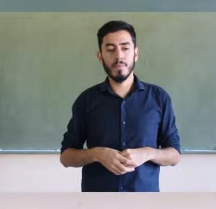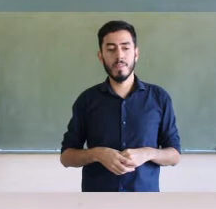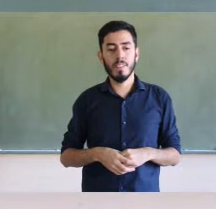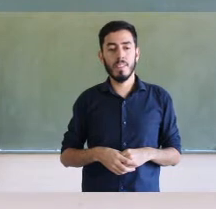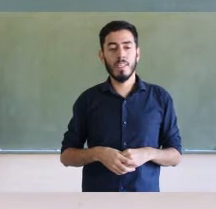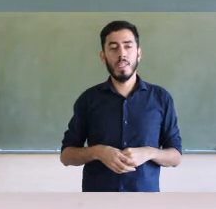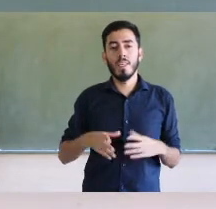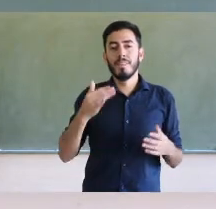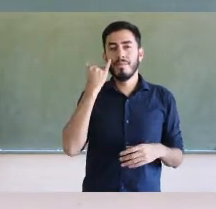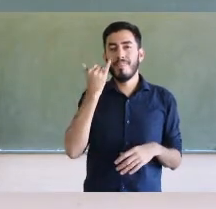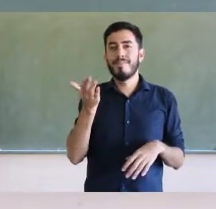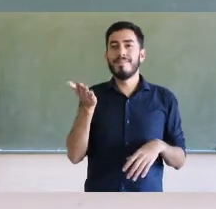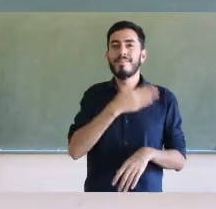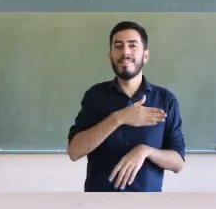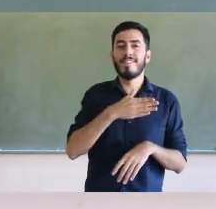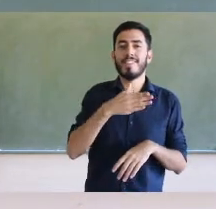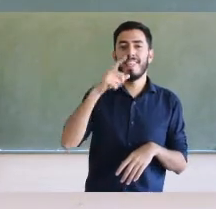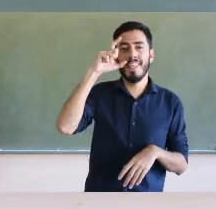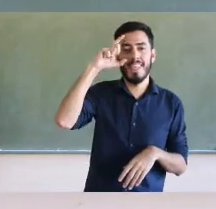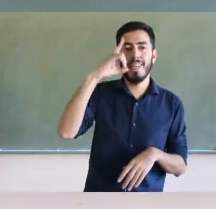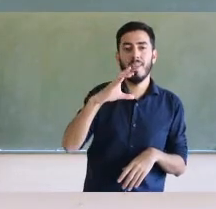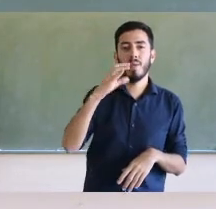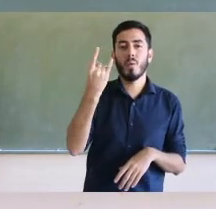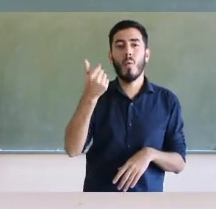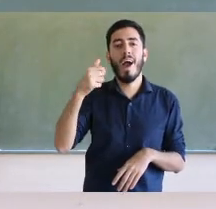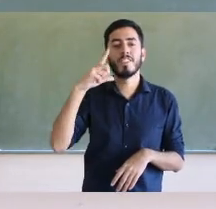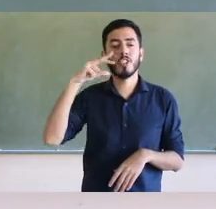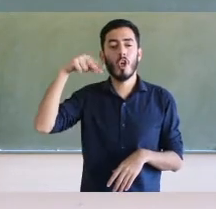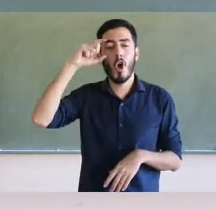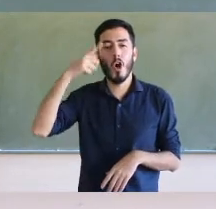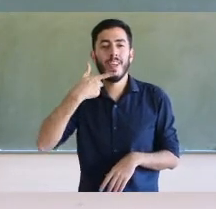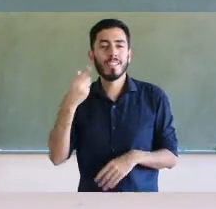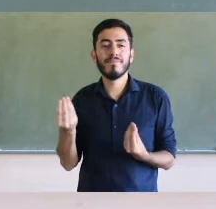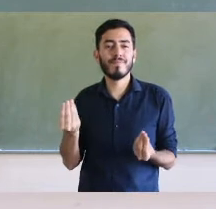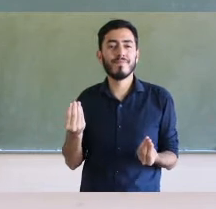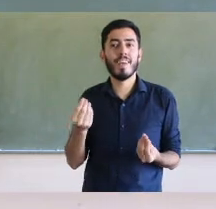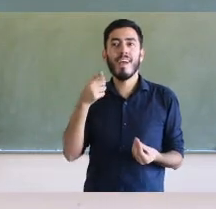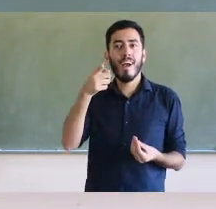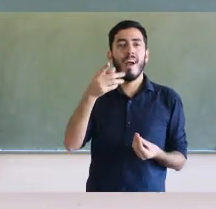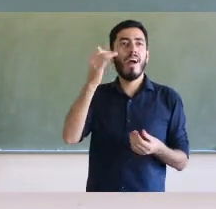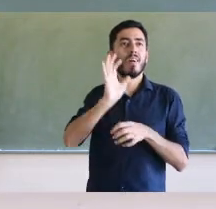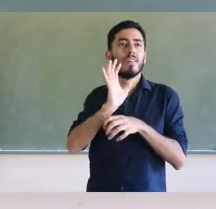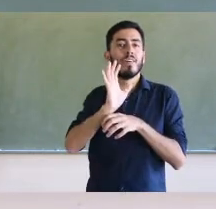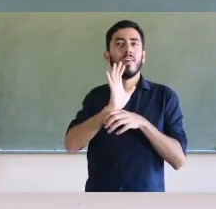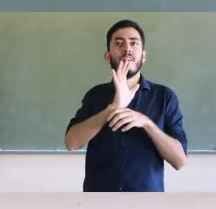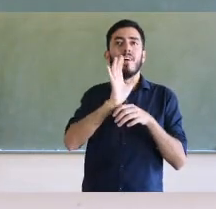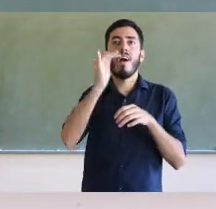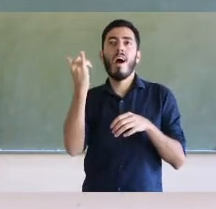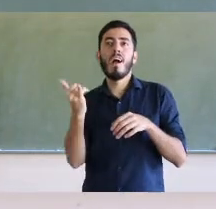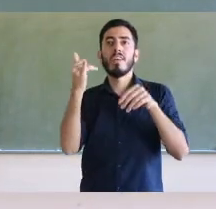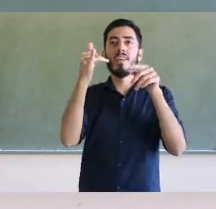Ya hablamos de ecuaciones cuando trabajamos con números naturales. Decíamos que en una ecuación se presentaba un equilibrio, ¿sí? Entre dos